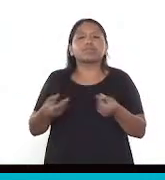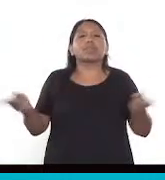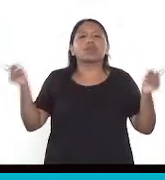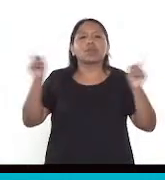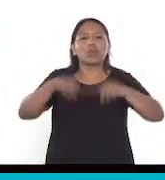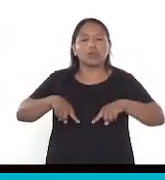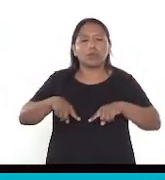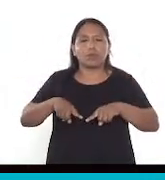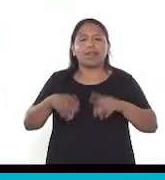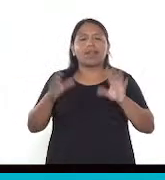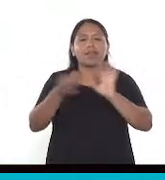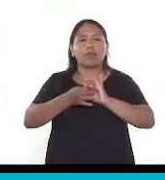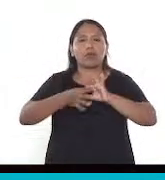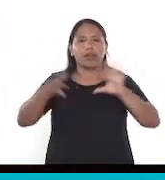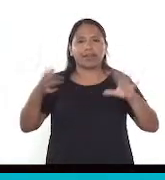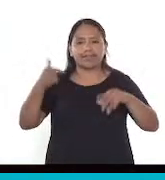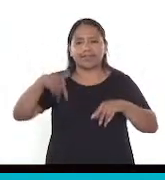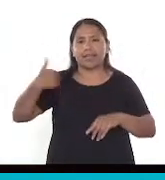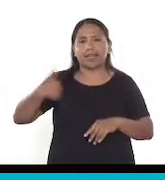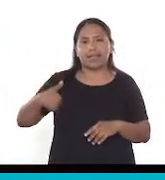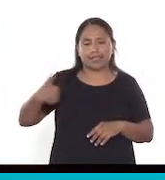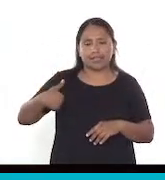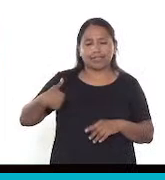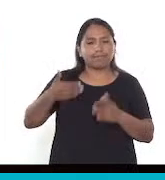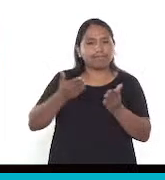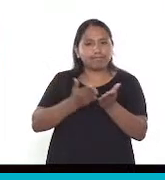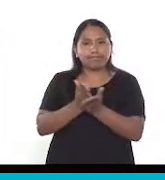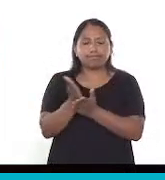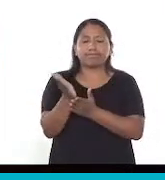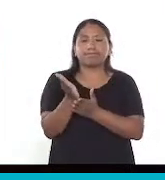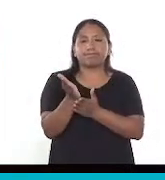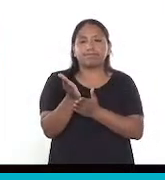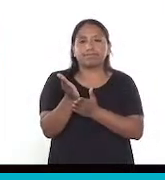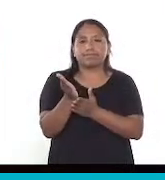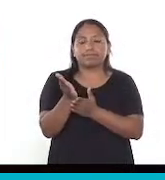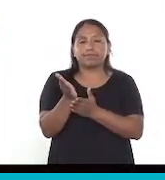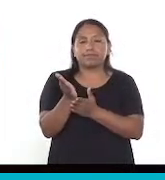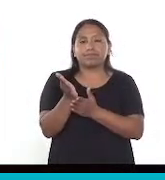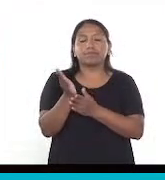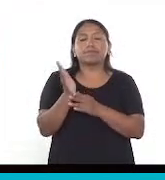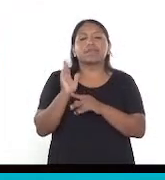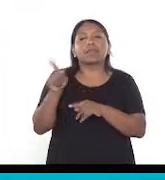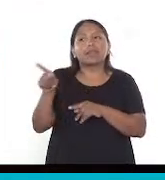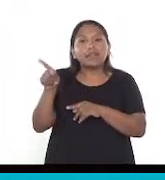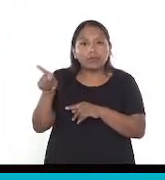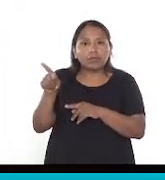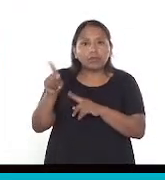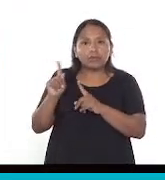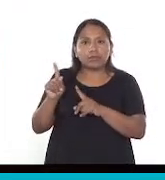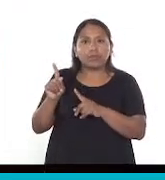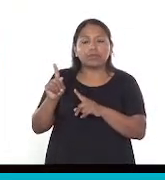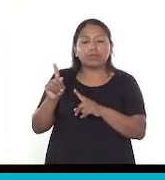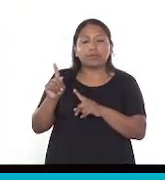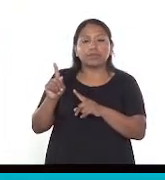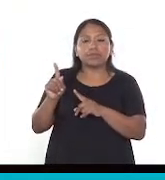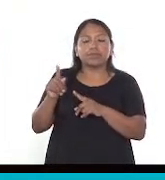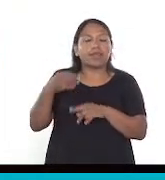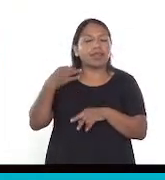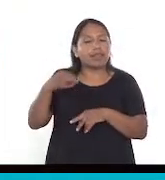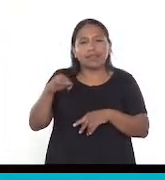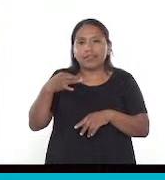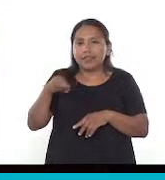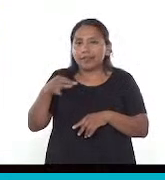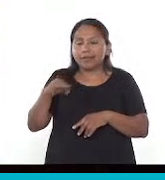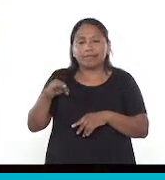la democracia en la argentina para siempre es también debe ser